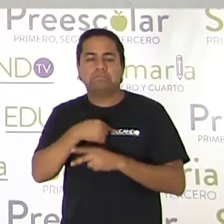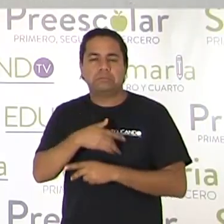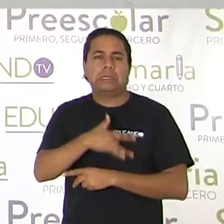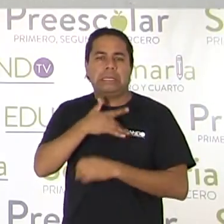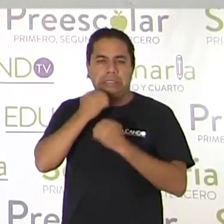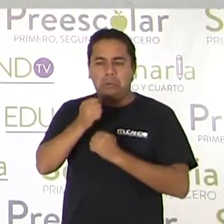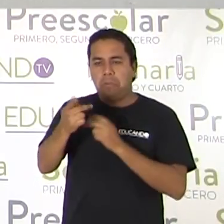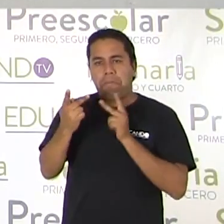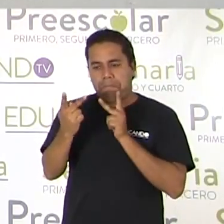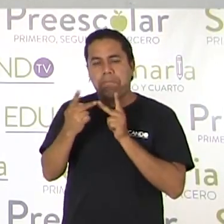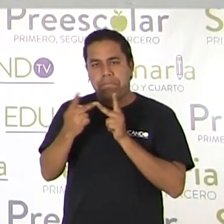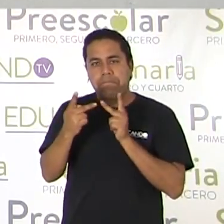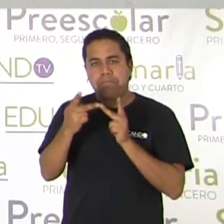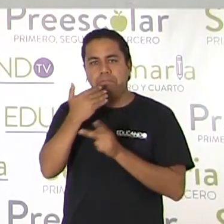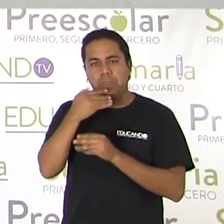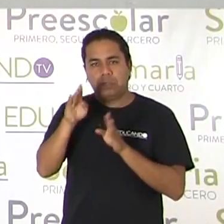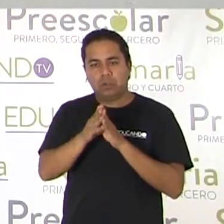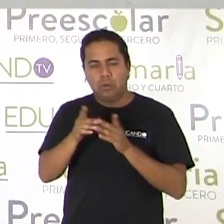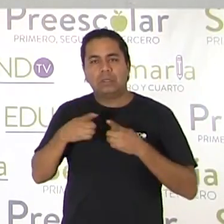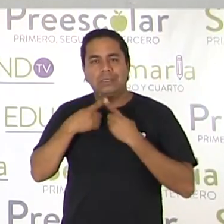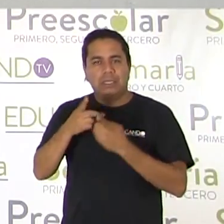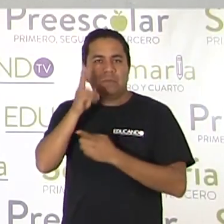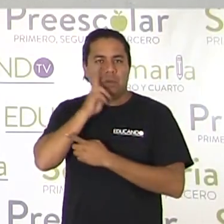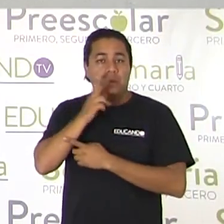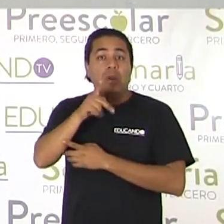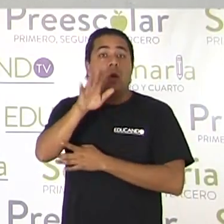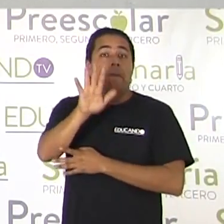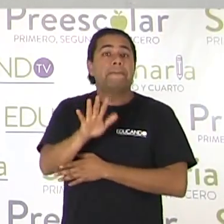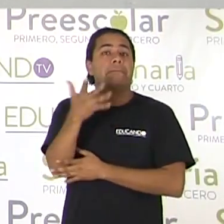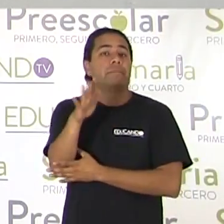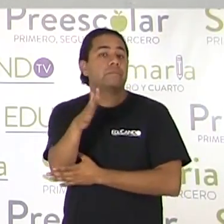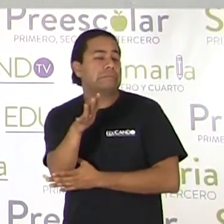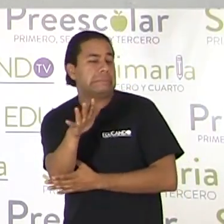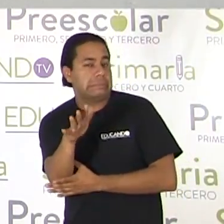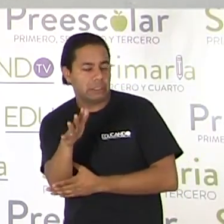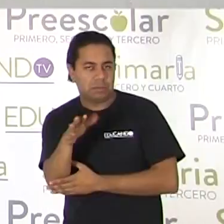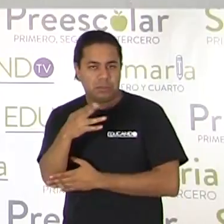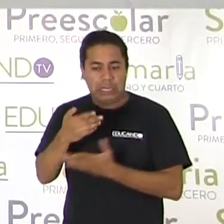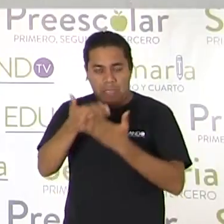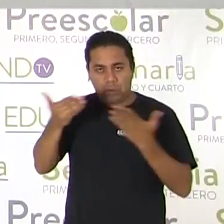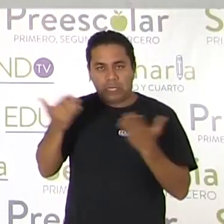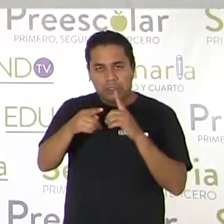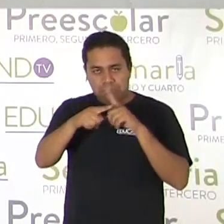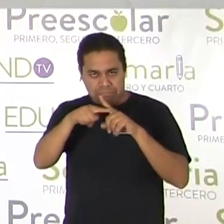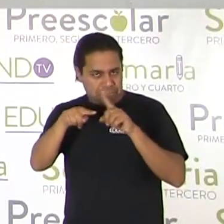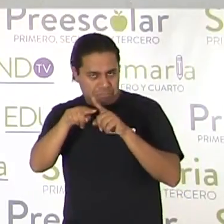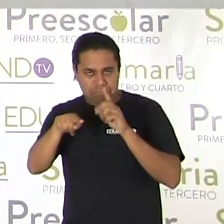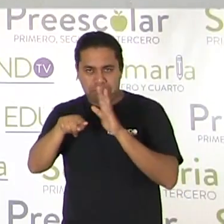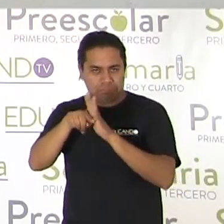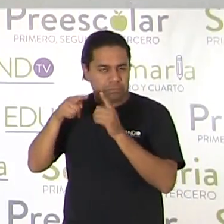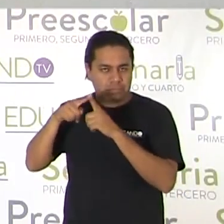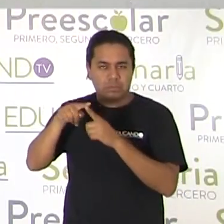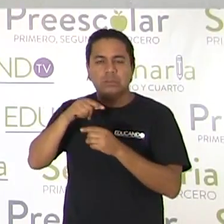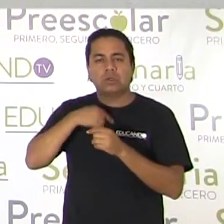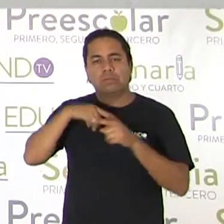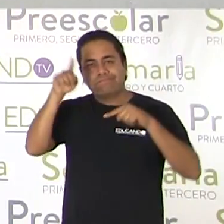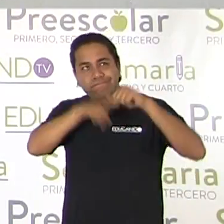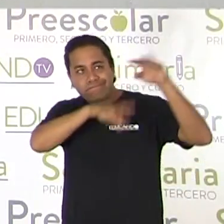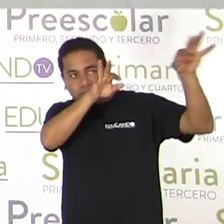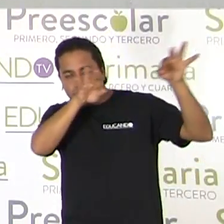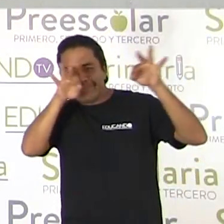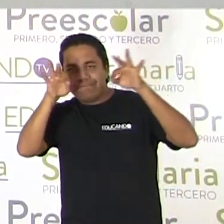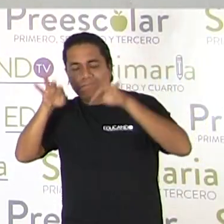resultados correctos a partir de esta estimación, pero esta es una estimación. Vamos ahora a desarrollar un algoritmo. Para ello voy a quitar esta lámina que nos